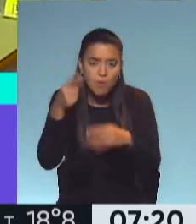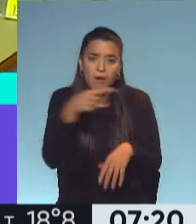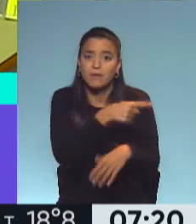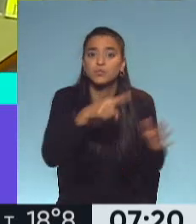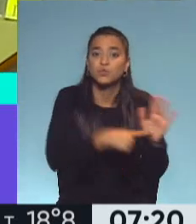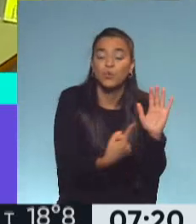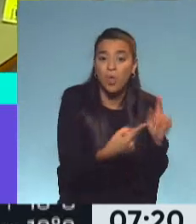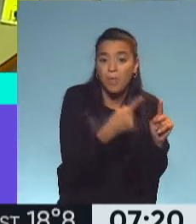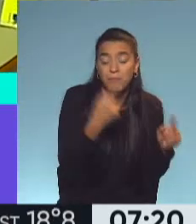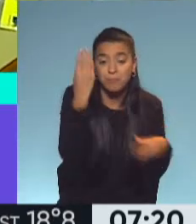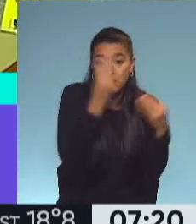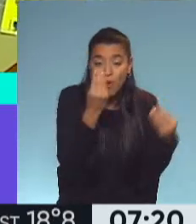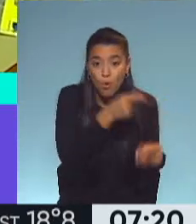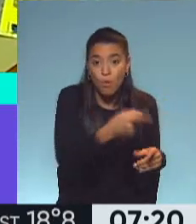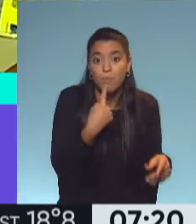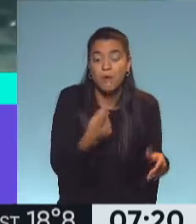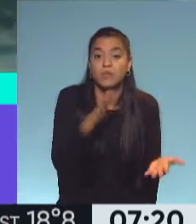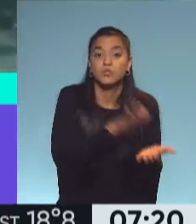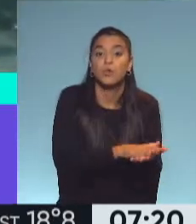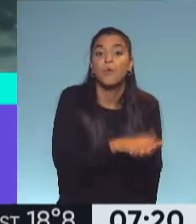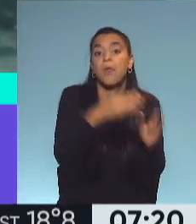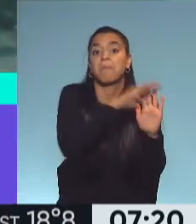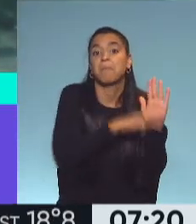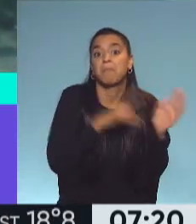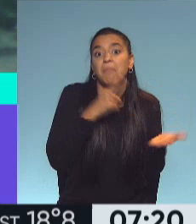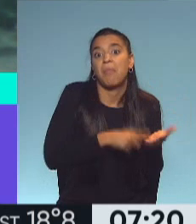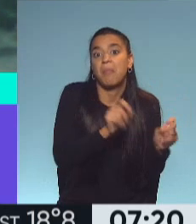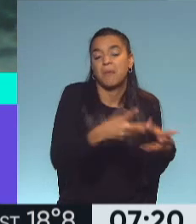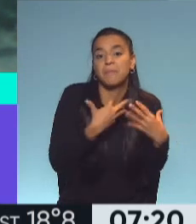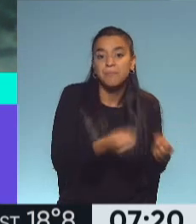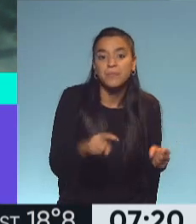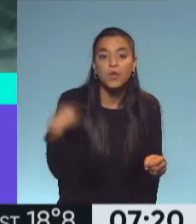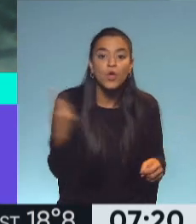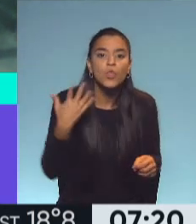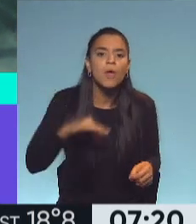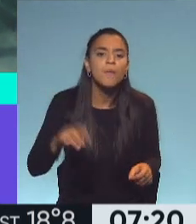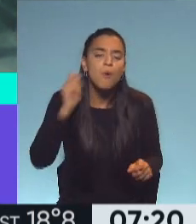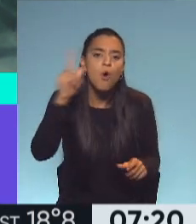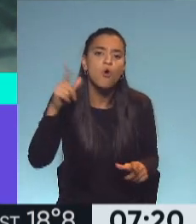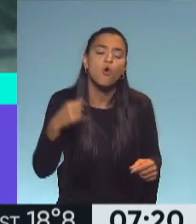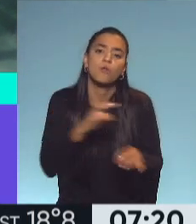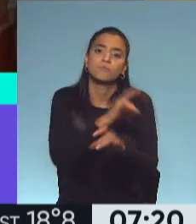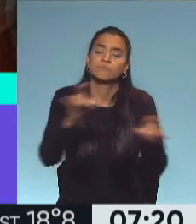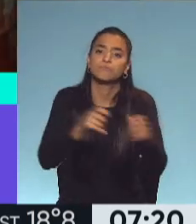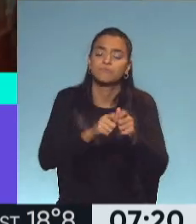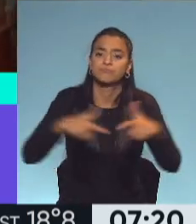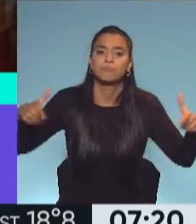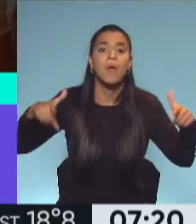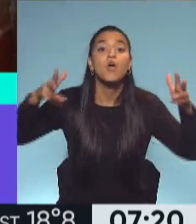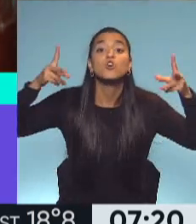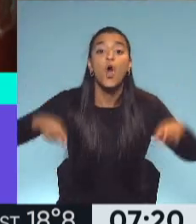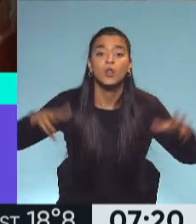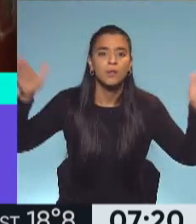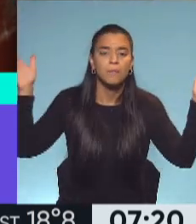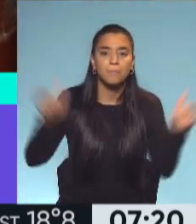la Ciudad de Buenos Aires atentando contra las medidas sanitarias, es que tenemos que lograr que esa tendencia de ascenso se corte, deje de subir la cantidad